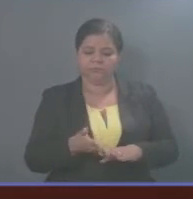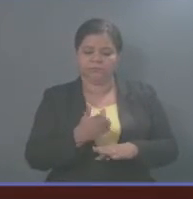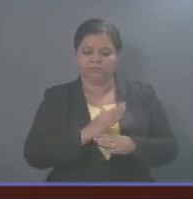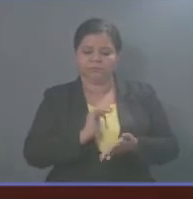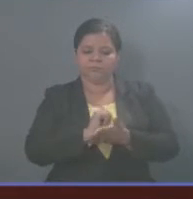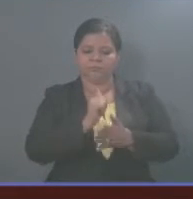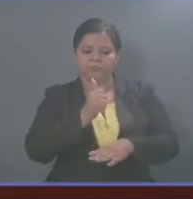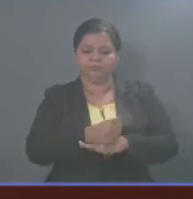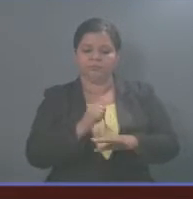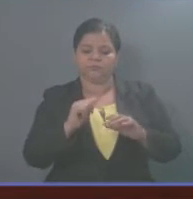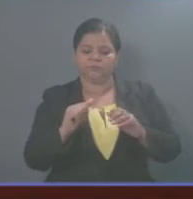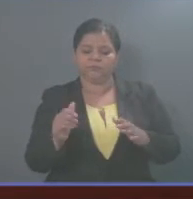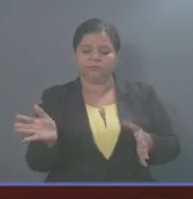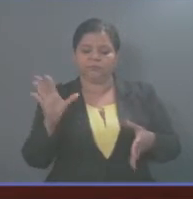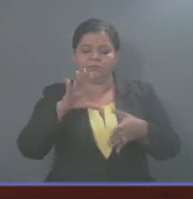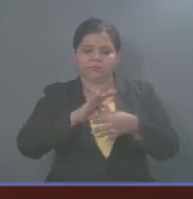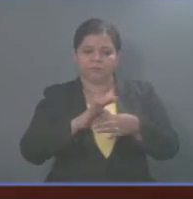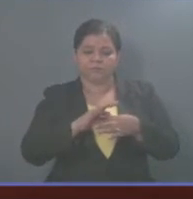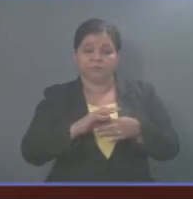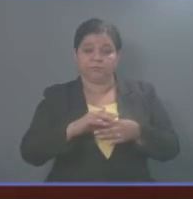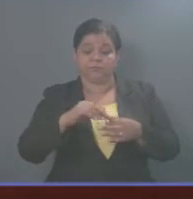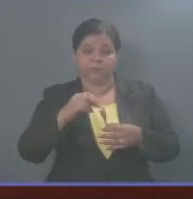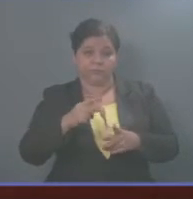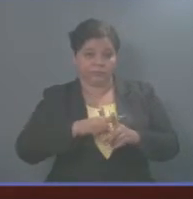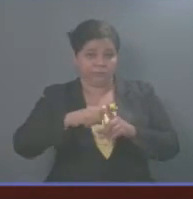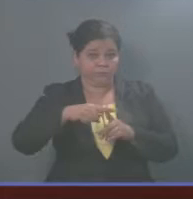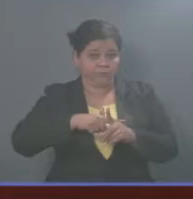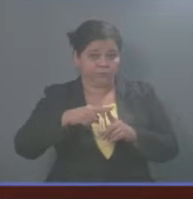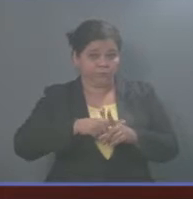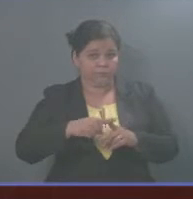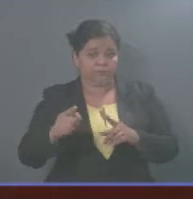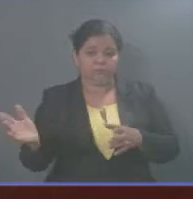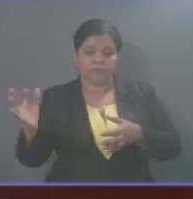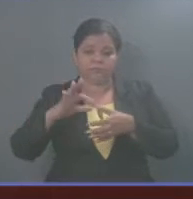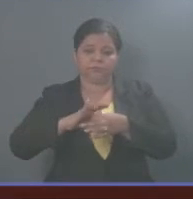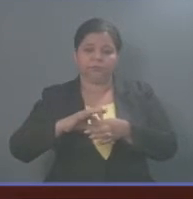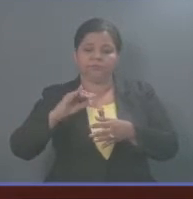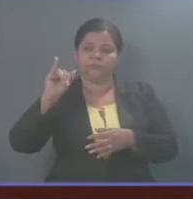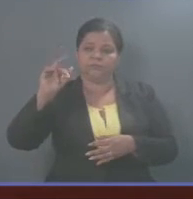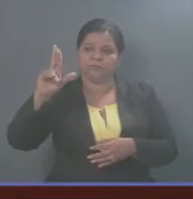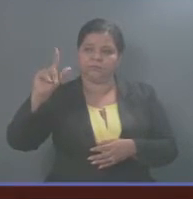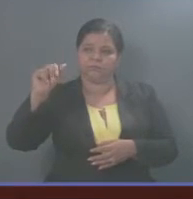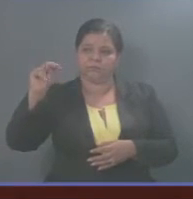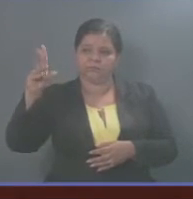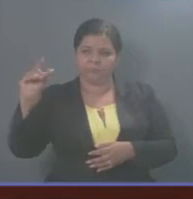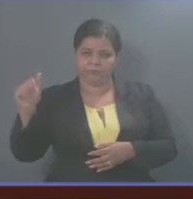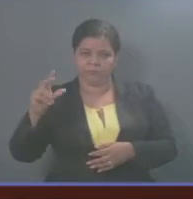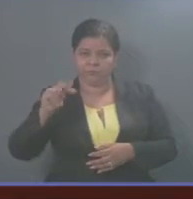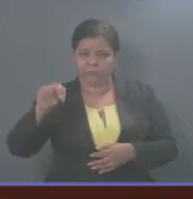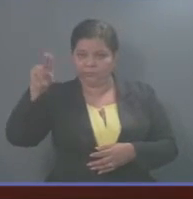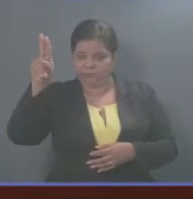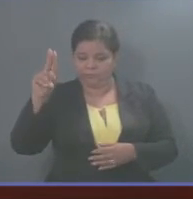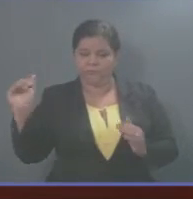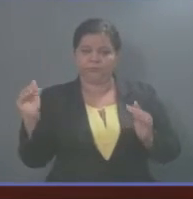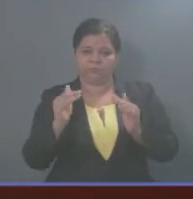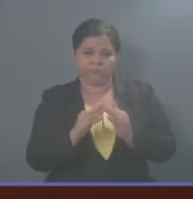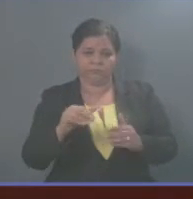una asociación entre el Reino Unido de Gran Bretaña y Irlanda del Norte y Centroamérica.